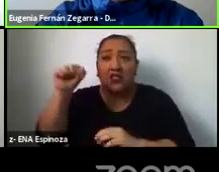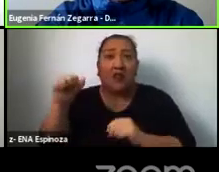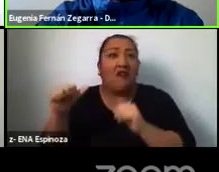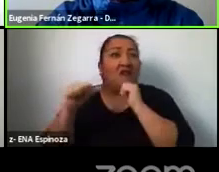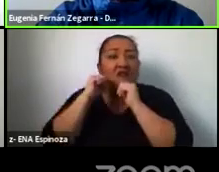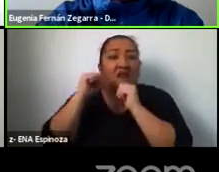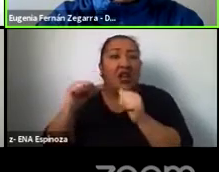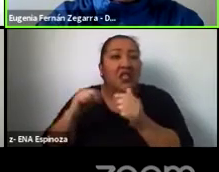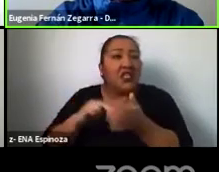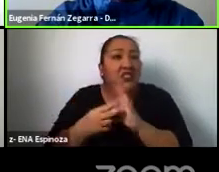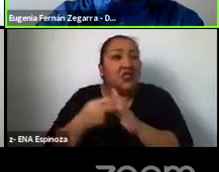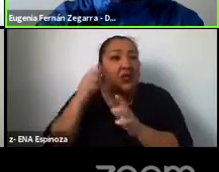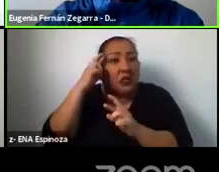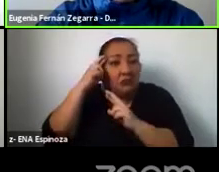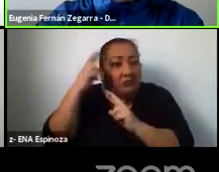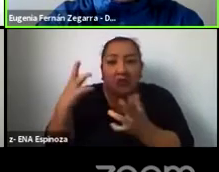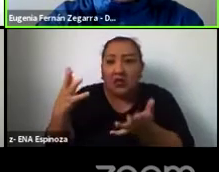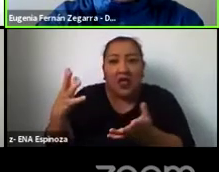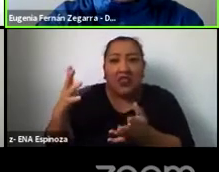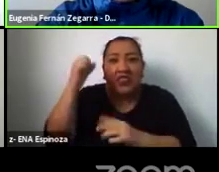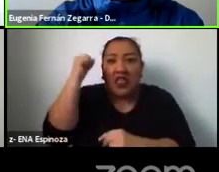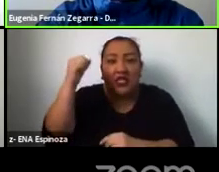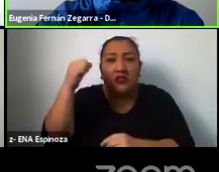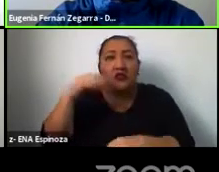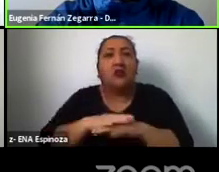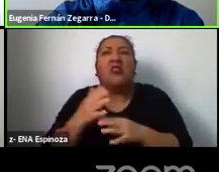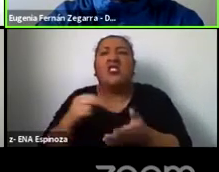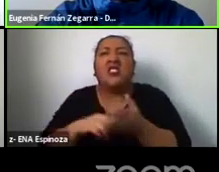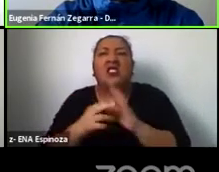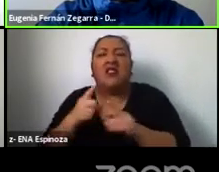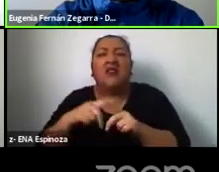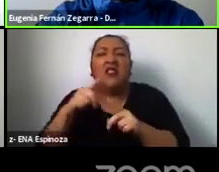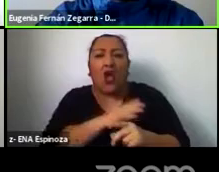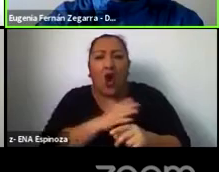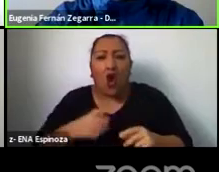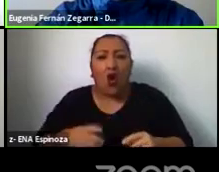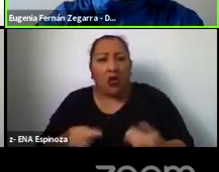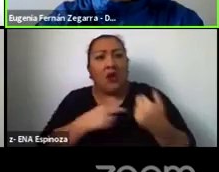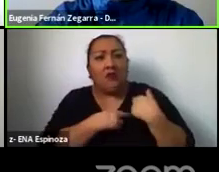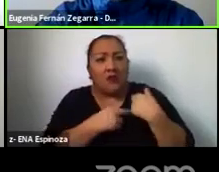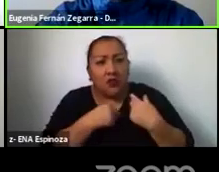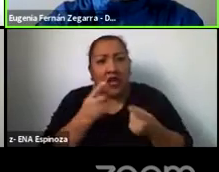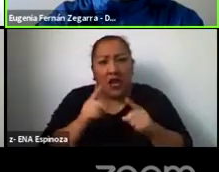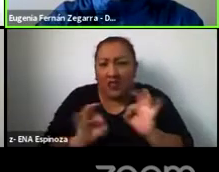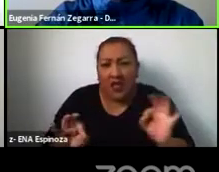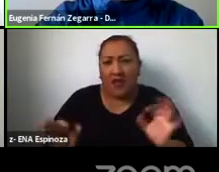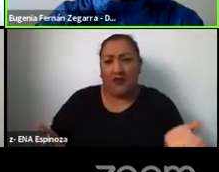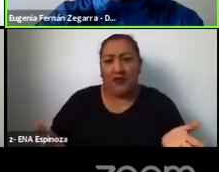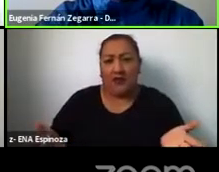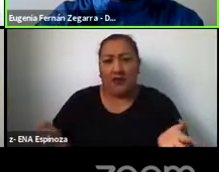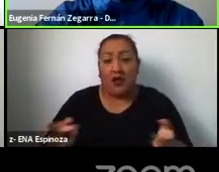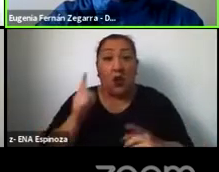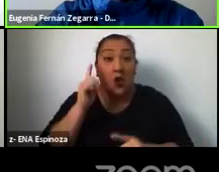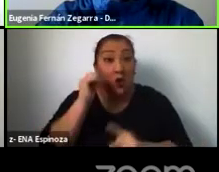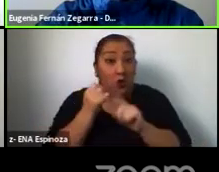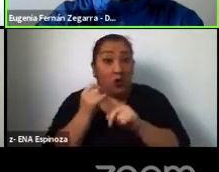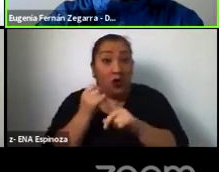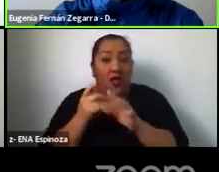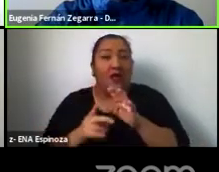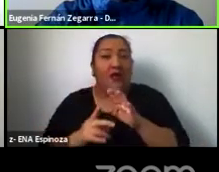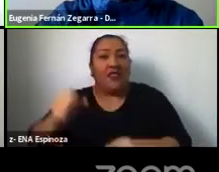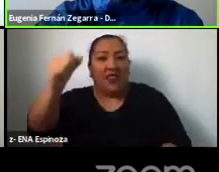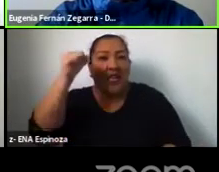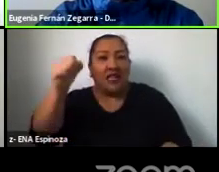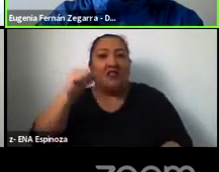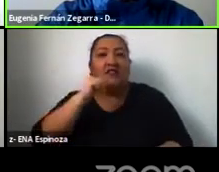por el estado de emergencia y menos por la cuarentena o aislamiento social obligatorio. Uno de ellos es el derecho de acceso a la información